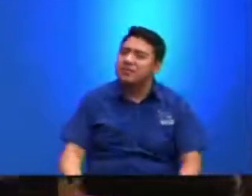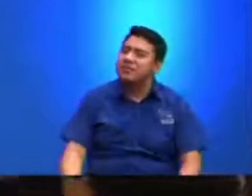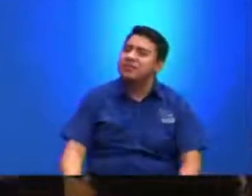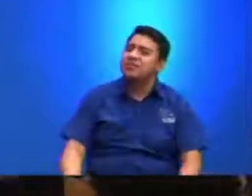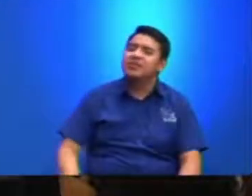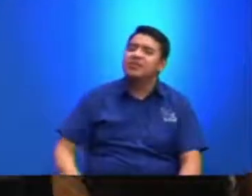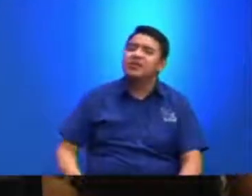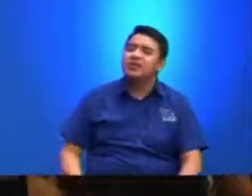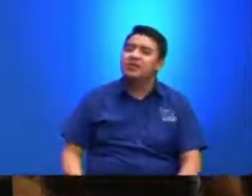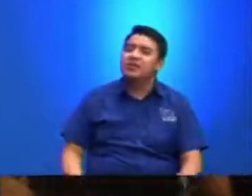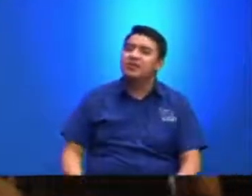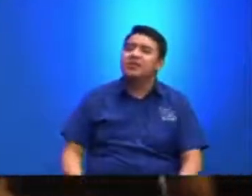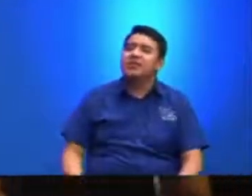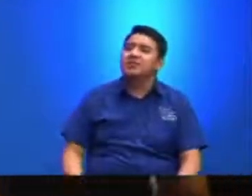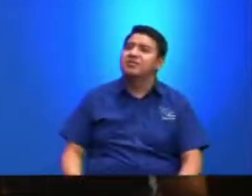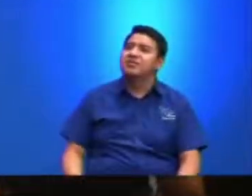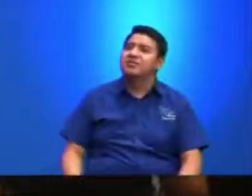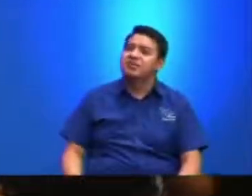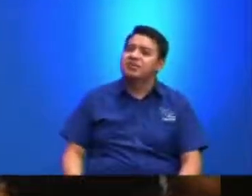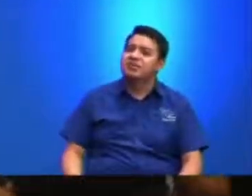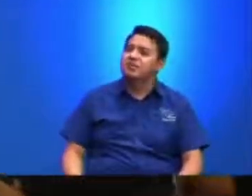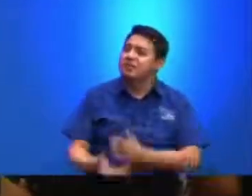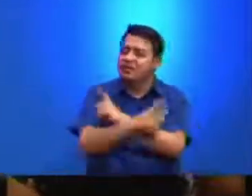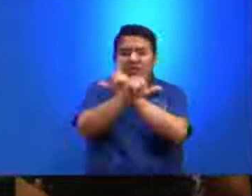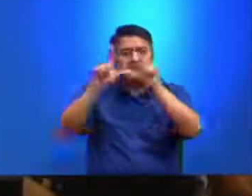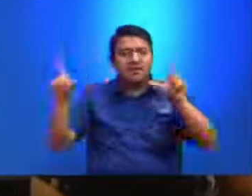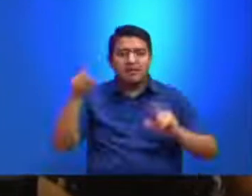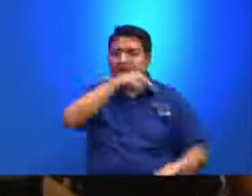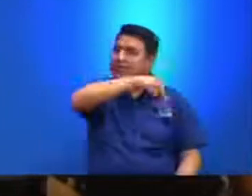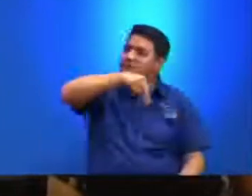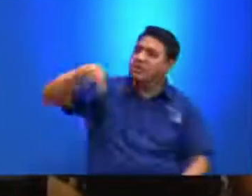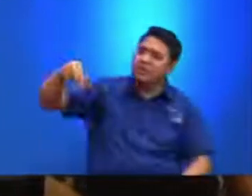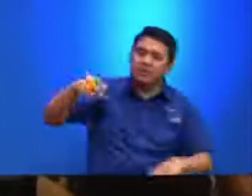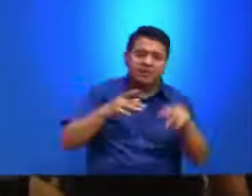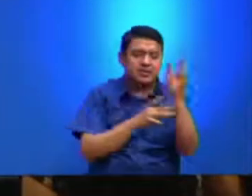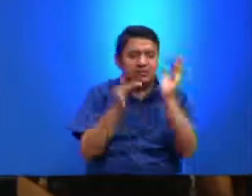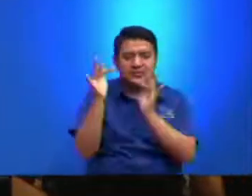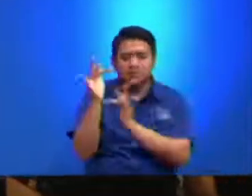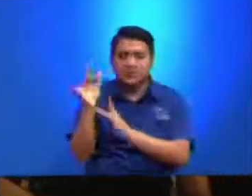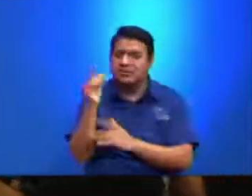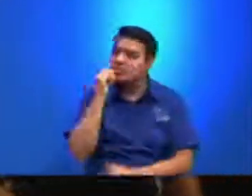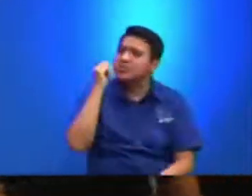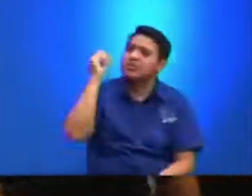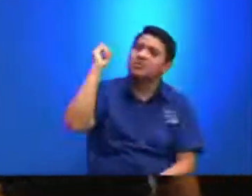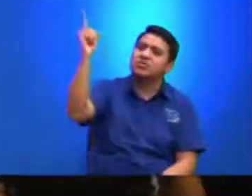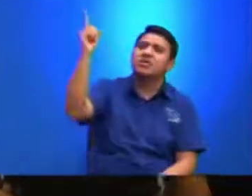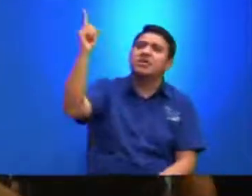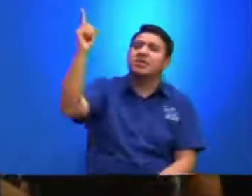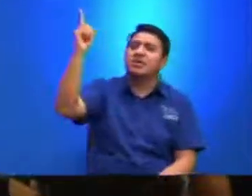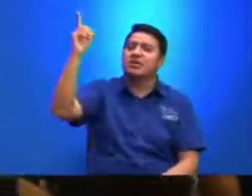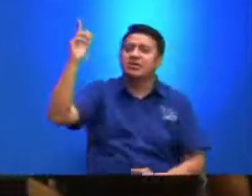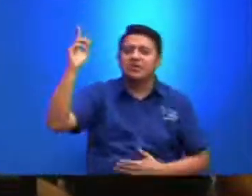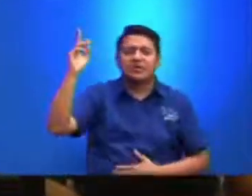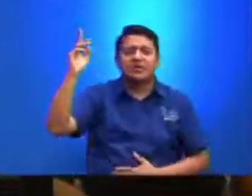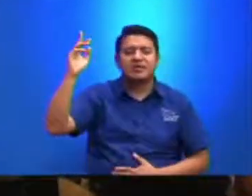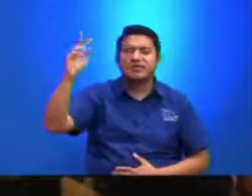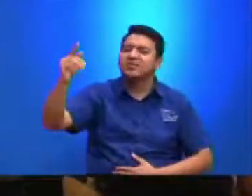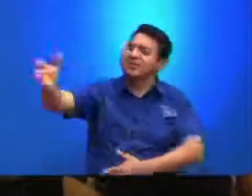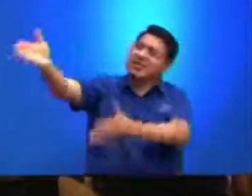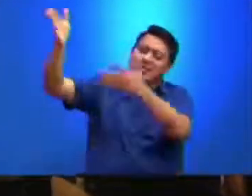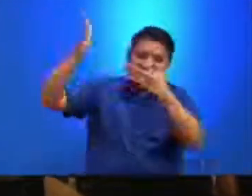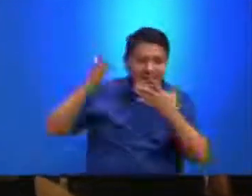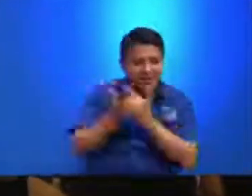en el nombre de Jesús. Se libre en el nombre de Jesús. En el nombre de Jesús. Se libre en el nombre de Jesús. Trae libertad.